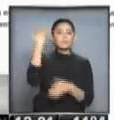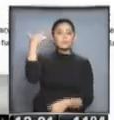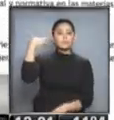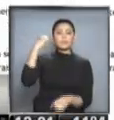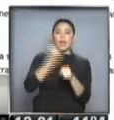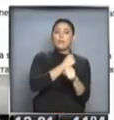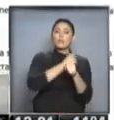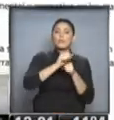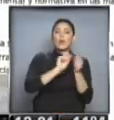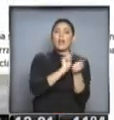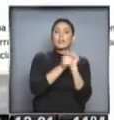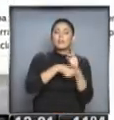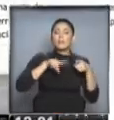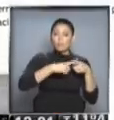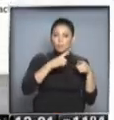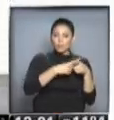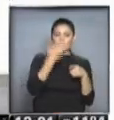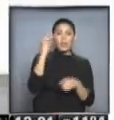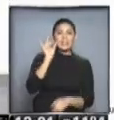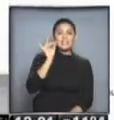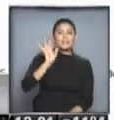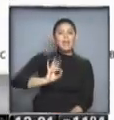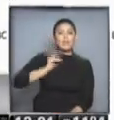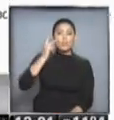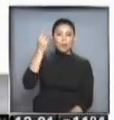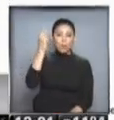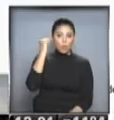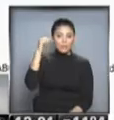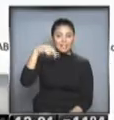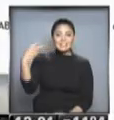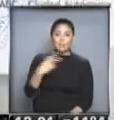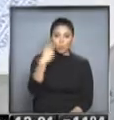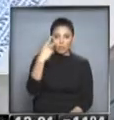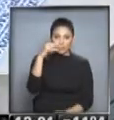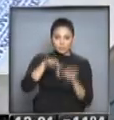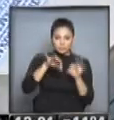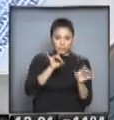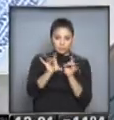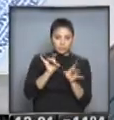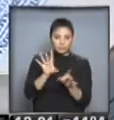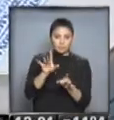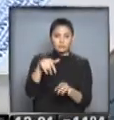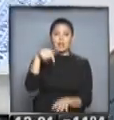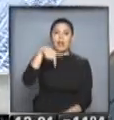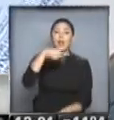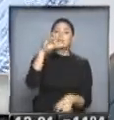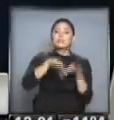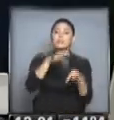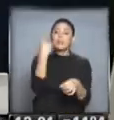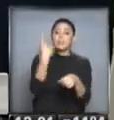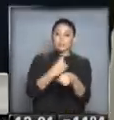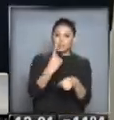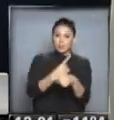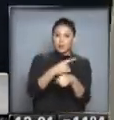la aprobación de la reforma política en diciembre de 2009. Los comicios primarios están destinados